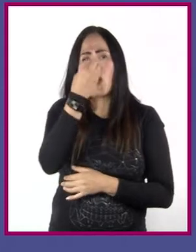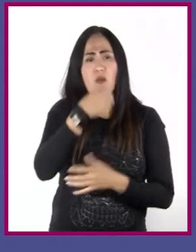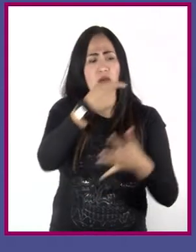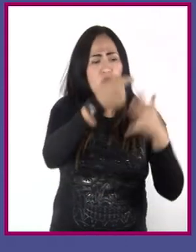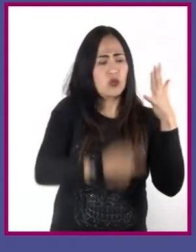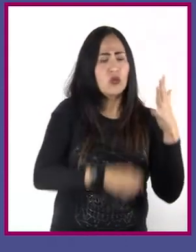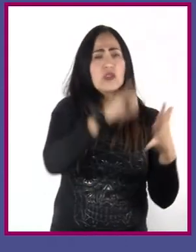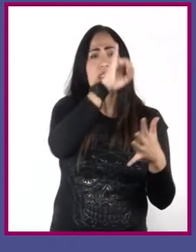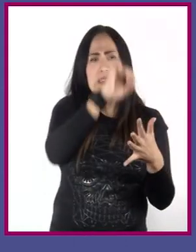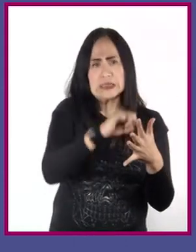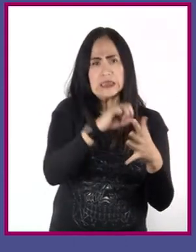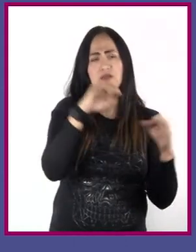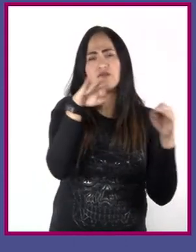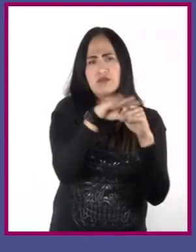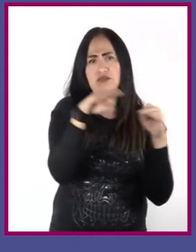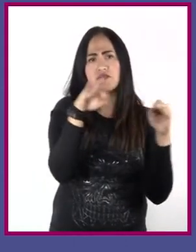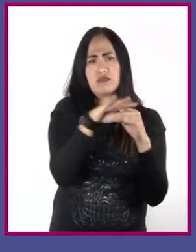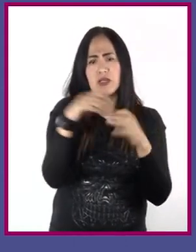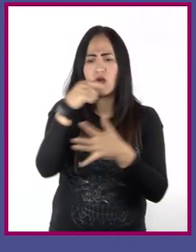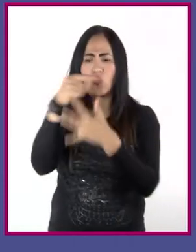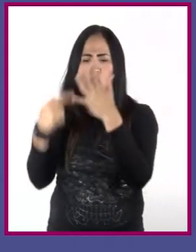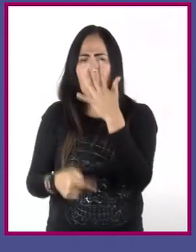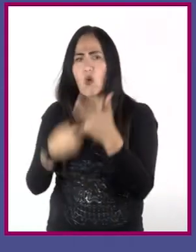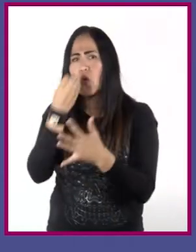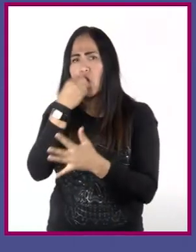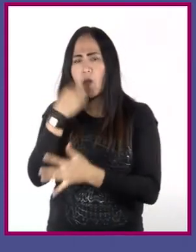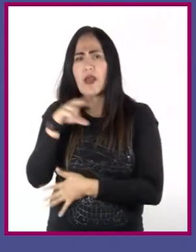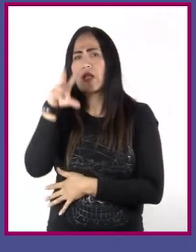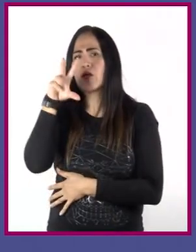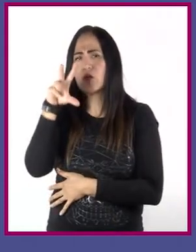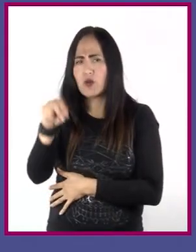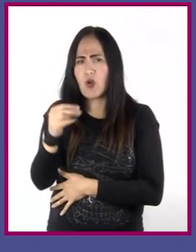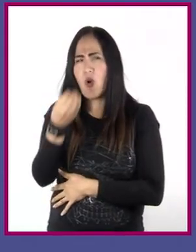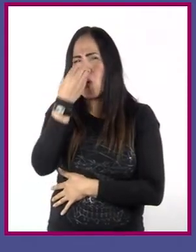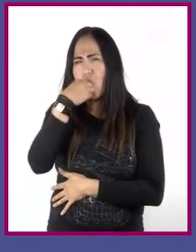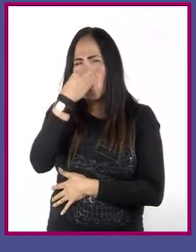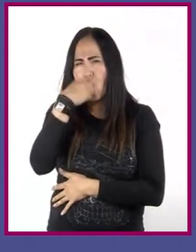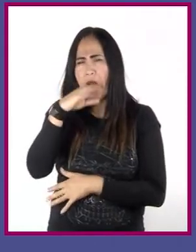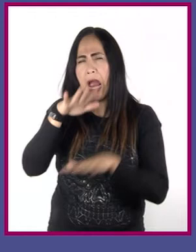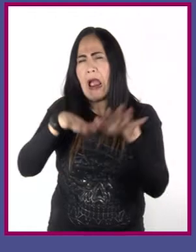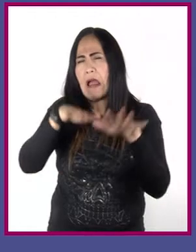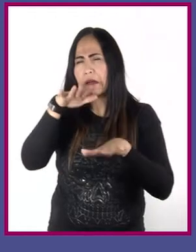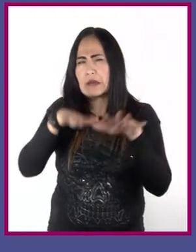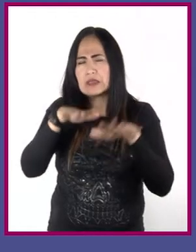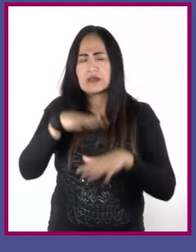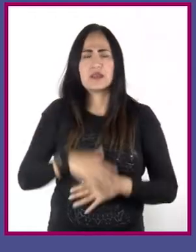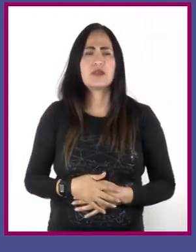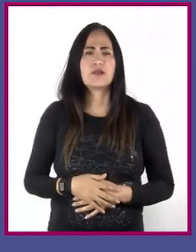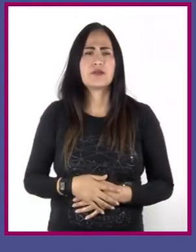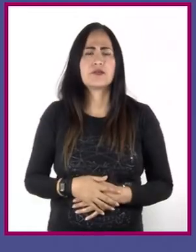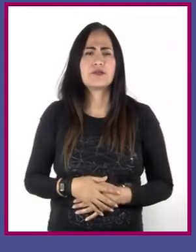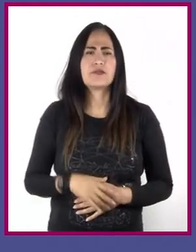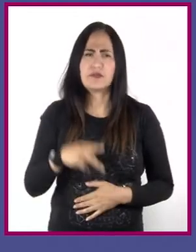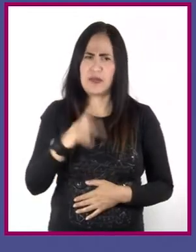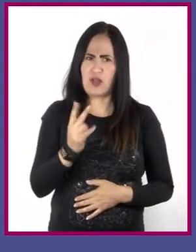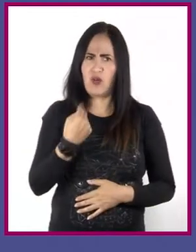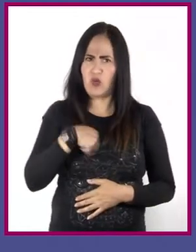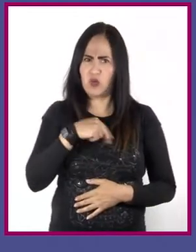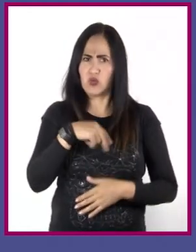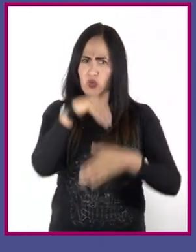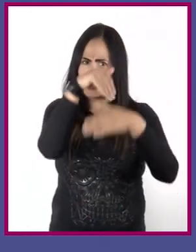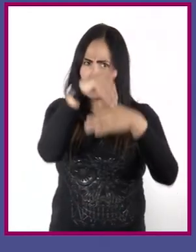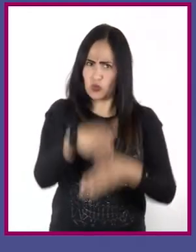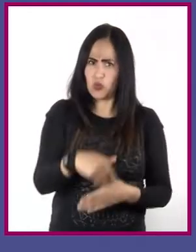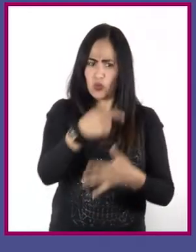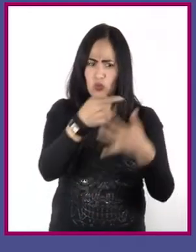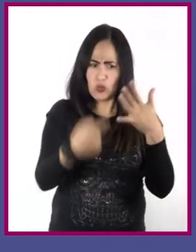que comer con más frecuencia y los que no debemos introducir tanto en nuestros organismos, pero ¿hacemos caso a